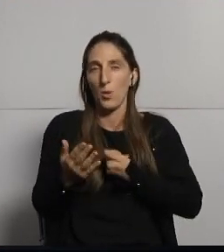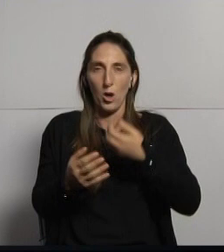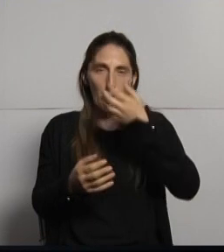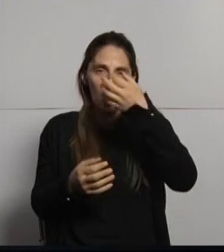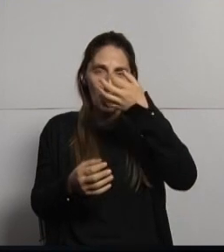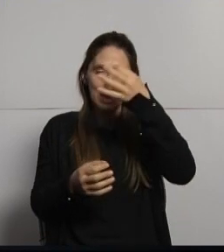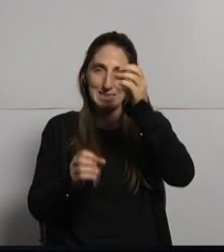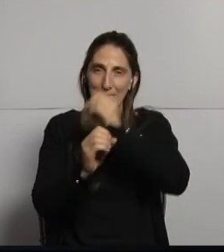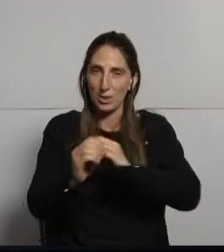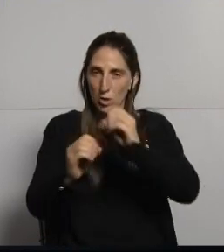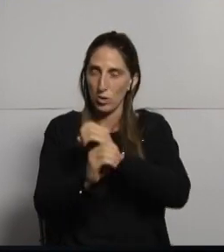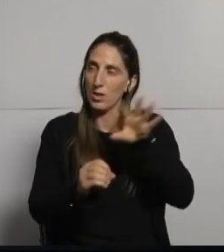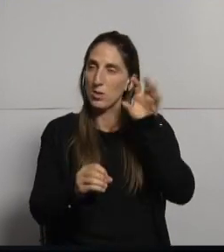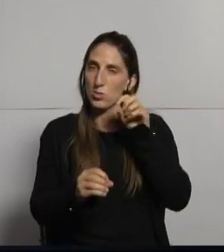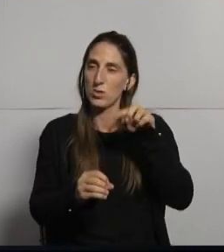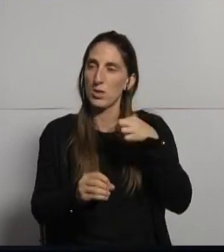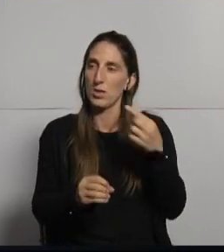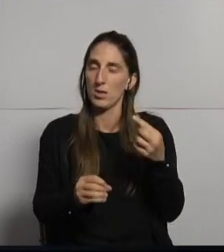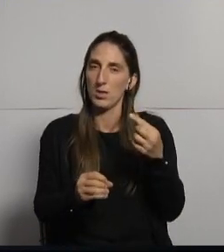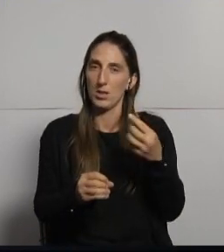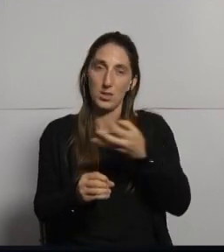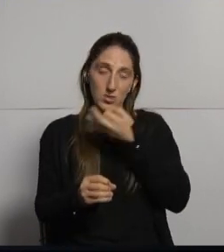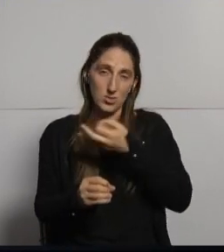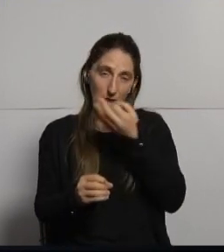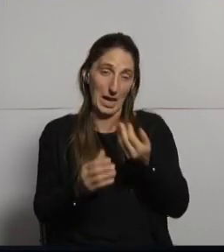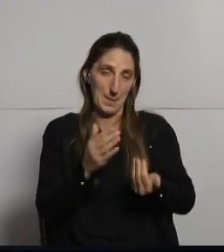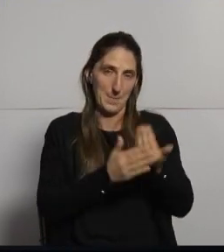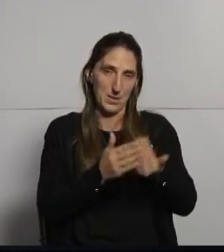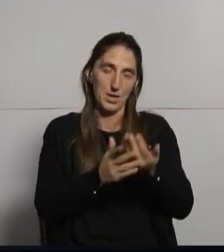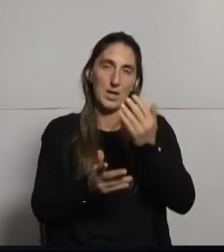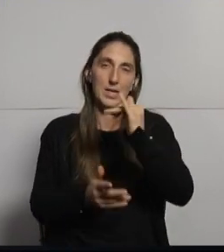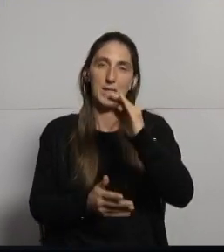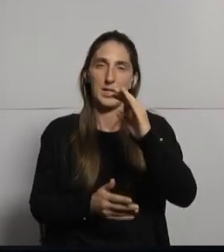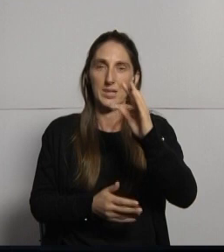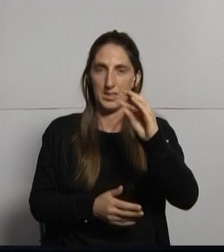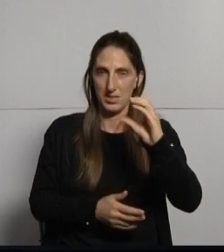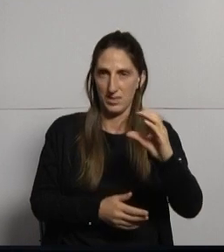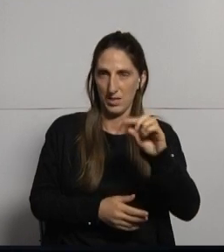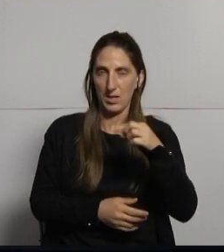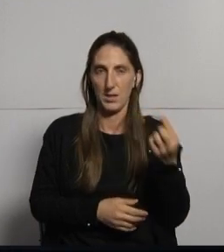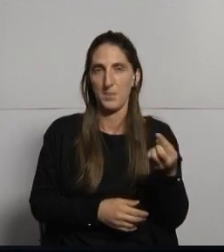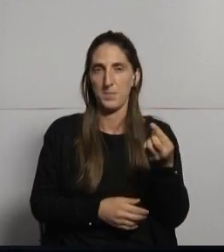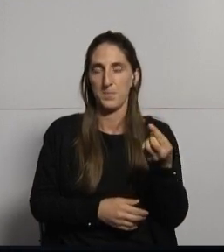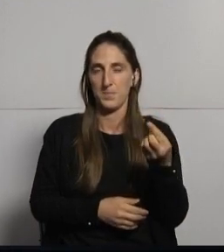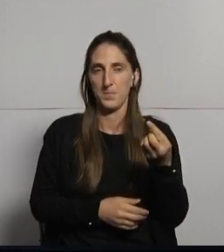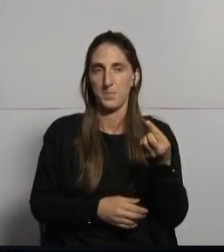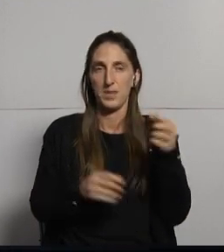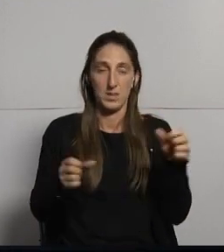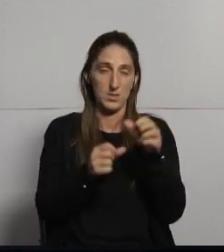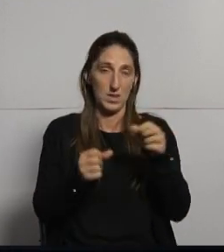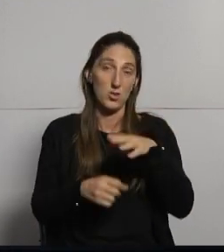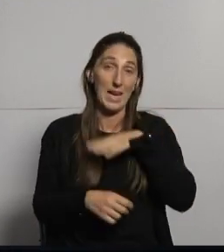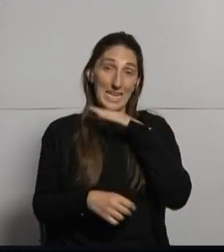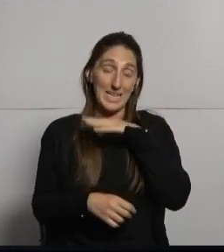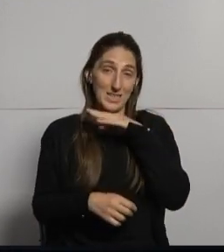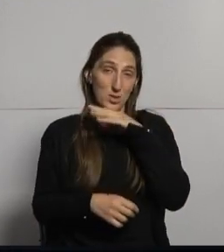tecnología, y como escuché inclusive en algunas charlas hoy a la mañana, la gente de ITC y de lo que se hizo en el territorio de